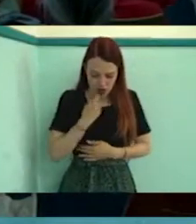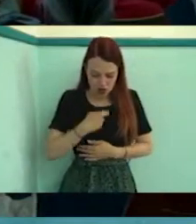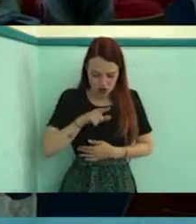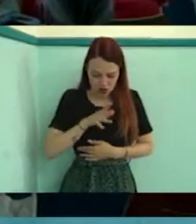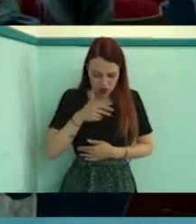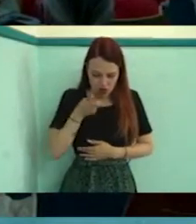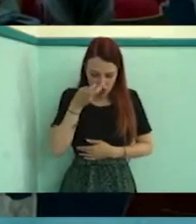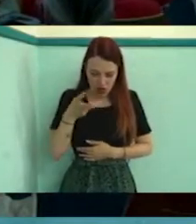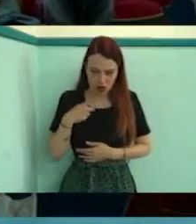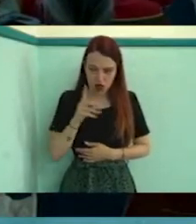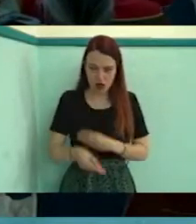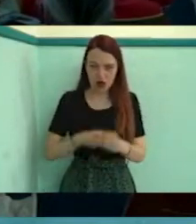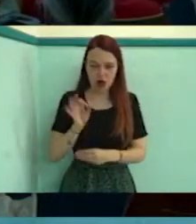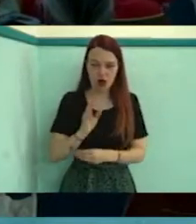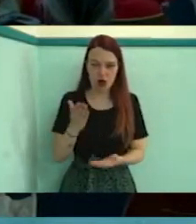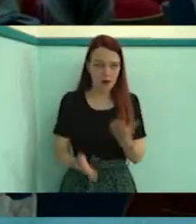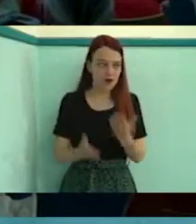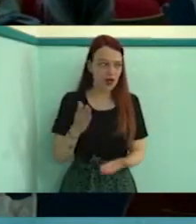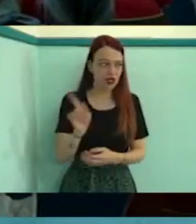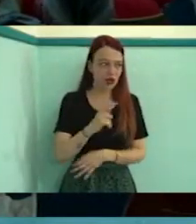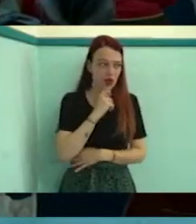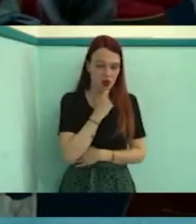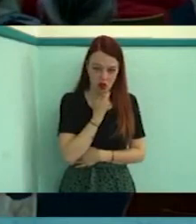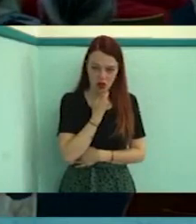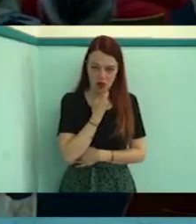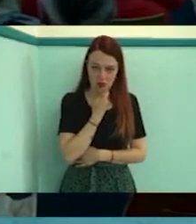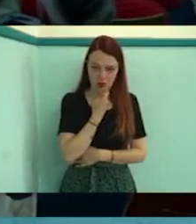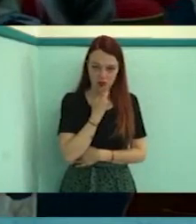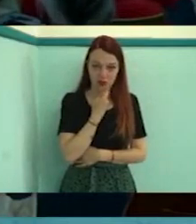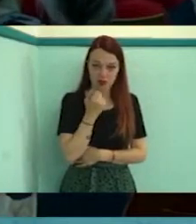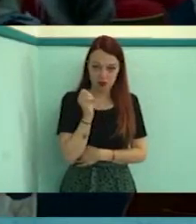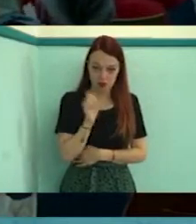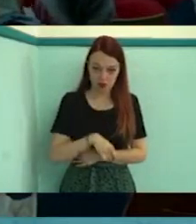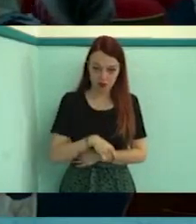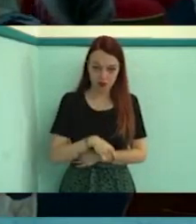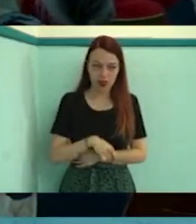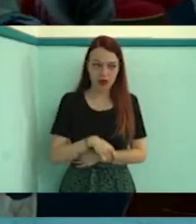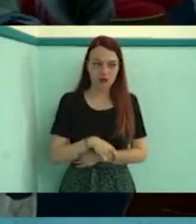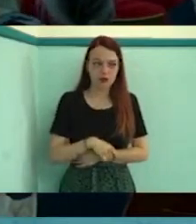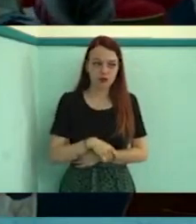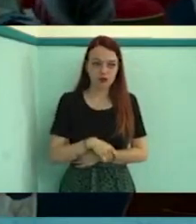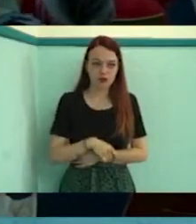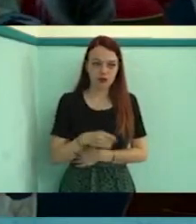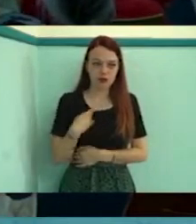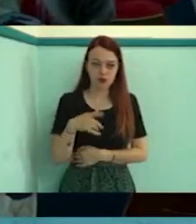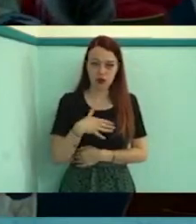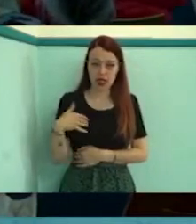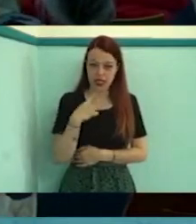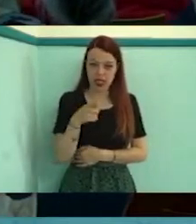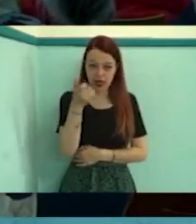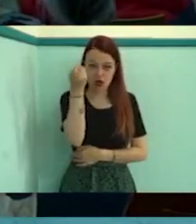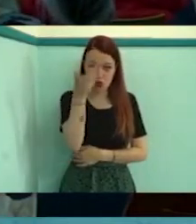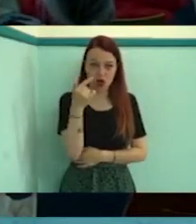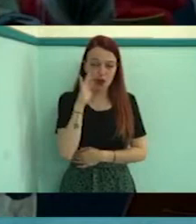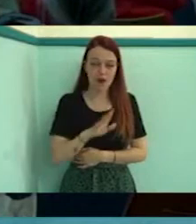ponga ni odiar a la báscula decir vale hoy tú quieres decir ese número me parece estupendo pero yo